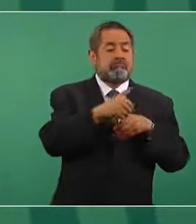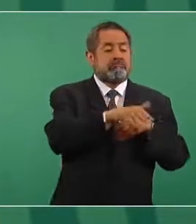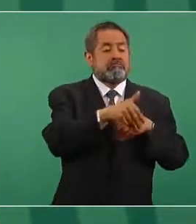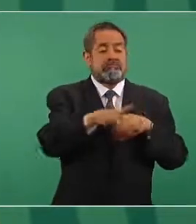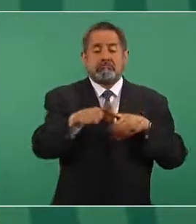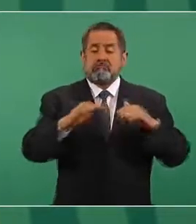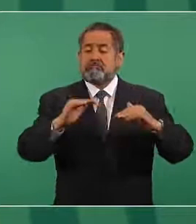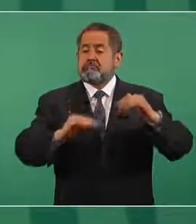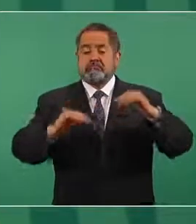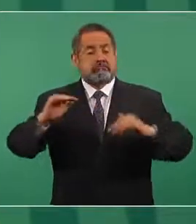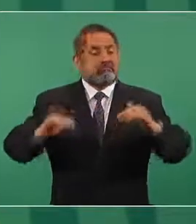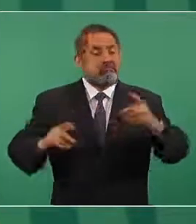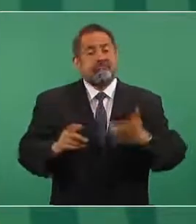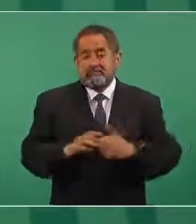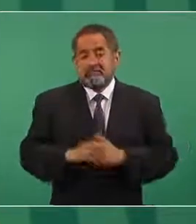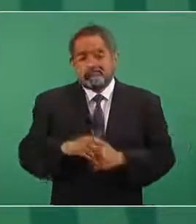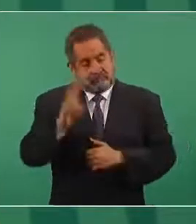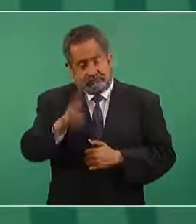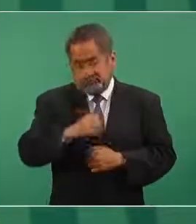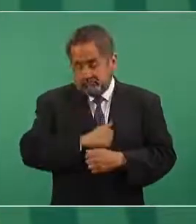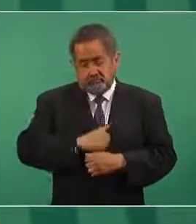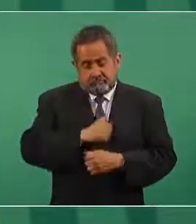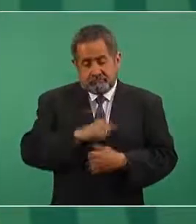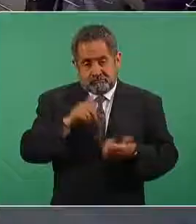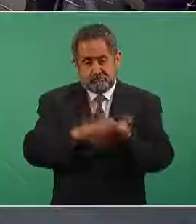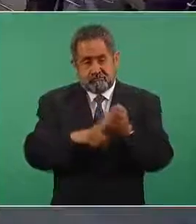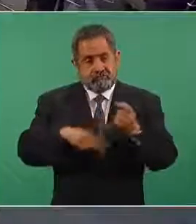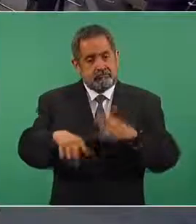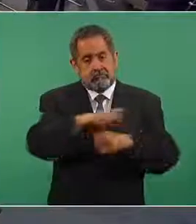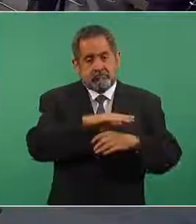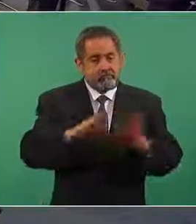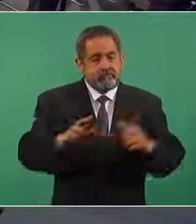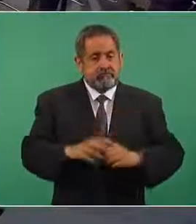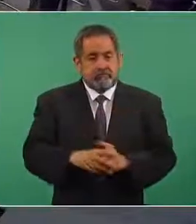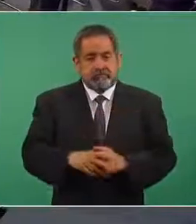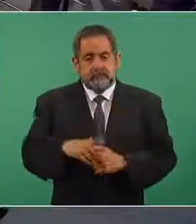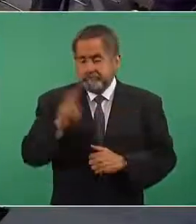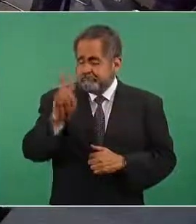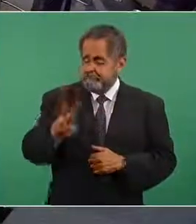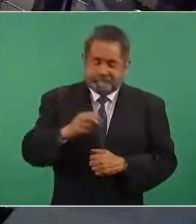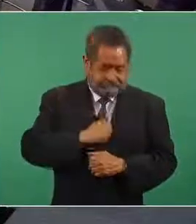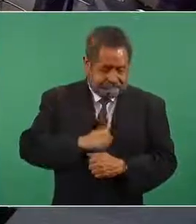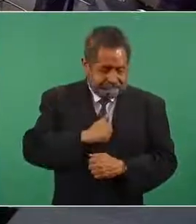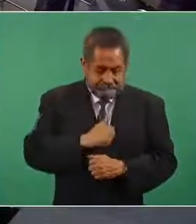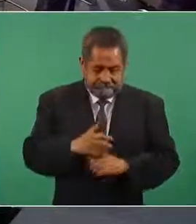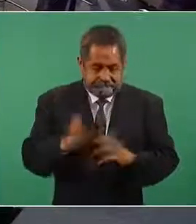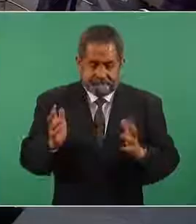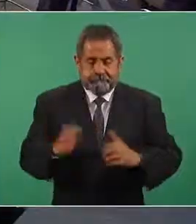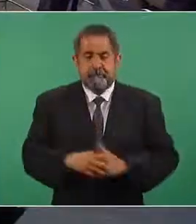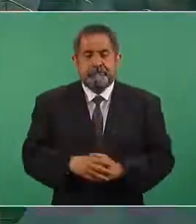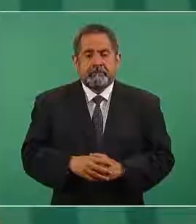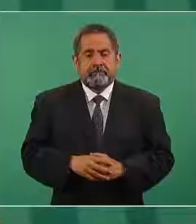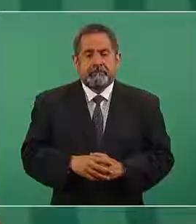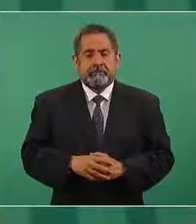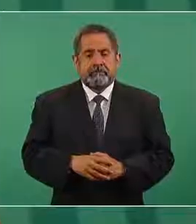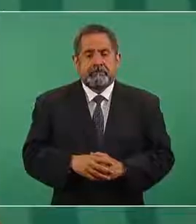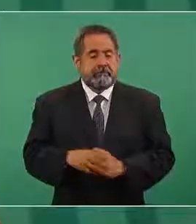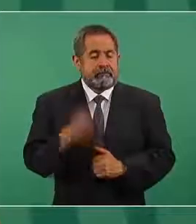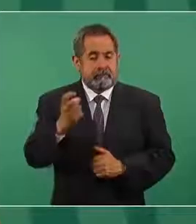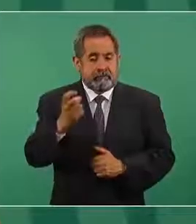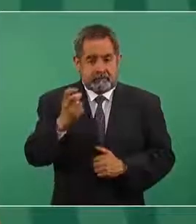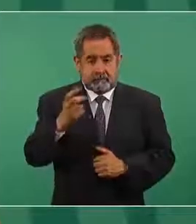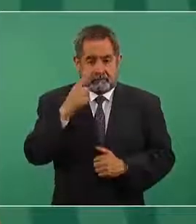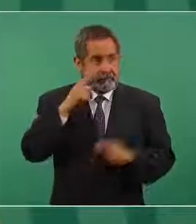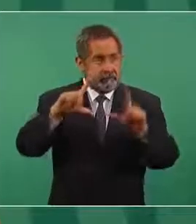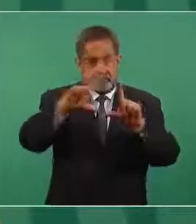Sí, eso sí, también existe ahí. Lamentable. En el sur de Sonora, en Sonora. Lamentable. Sí. Entonces, pero es